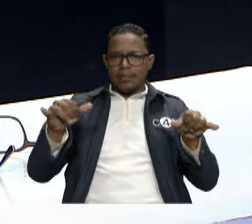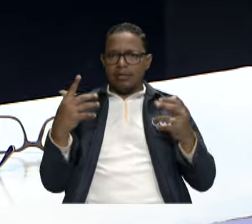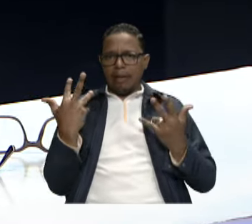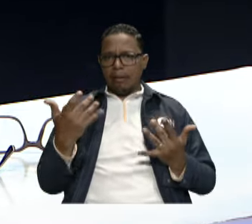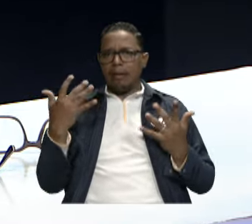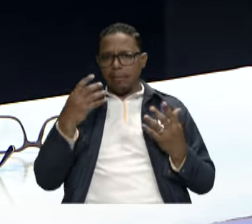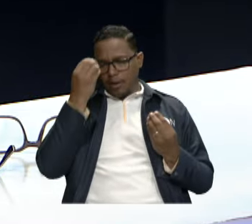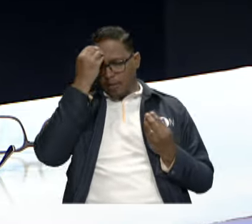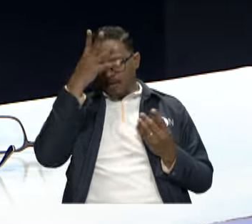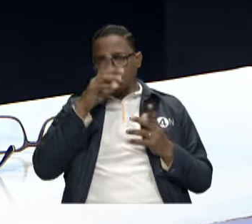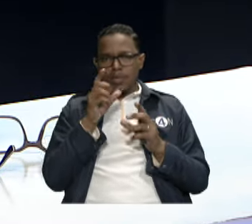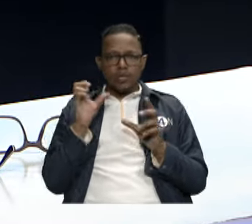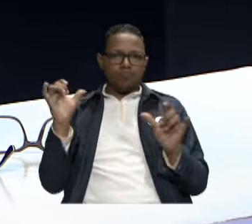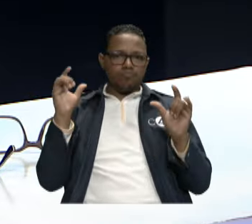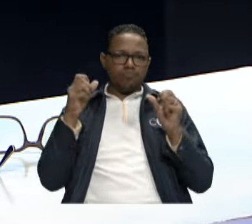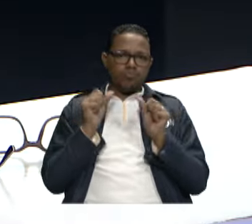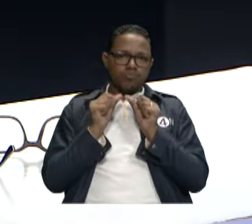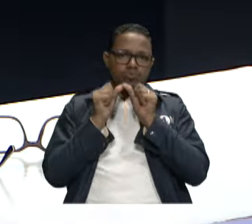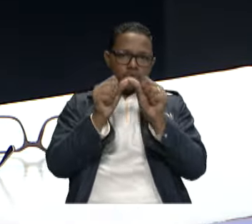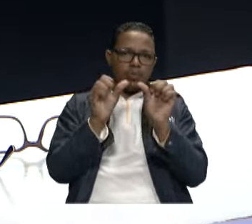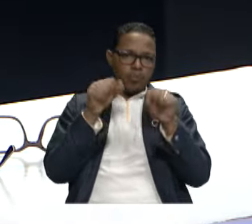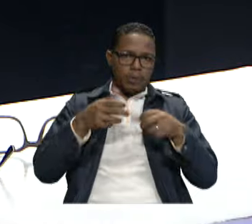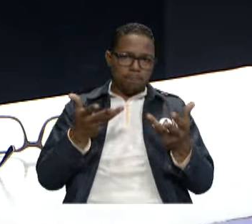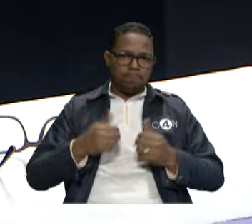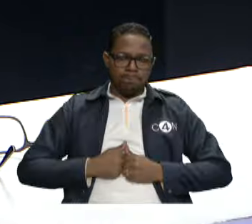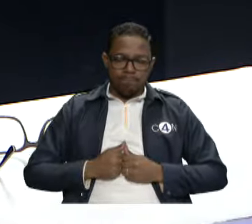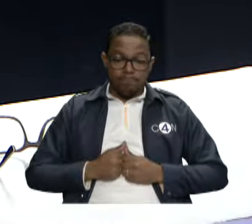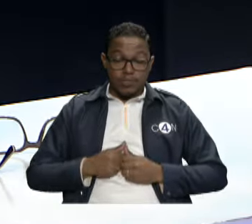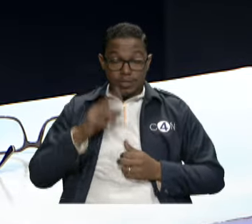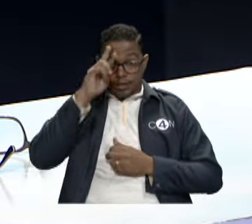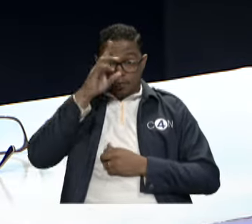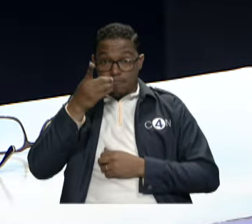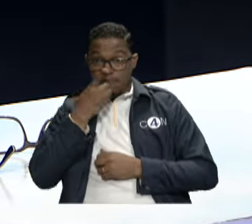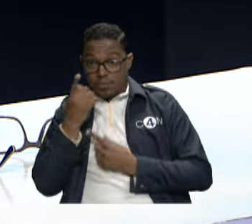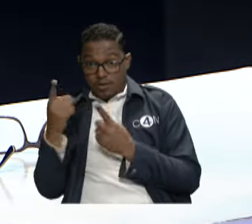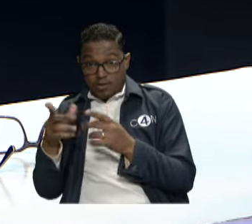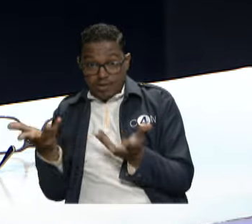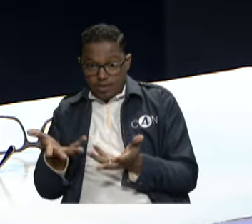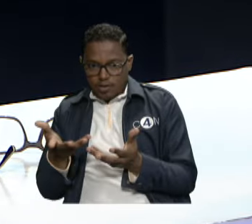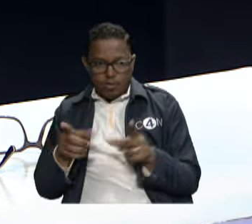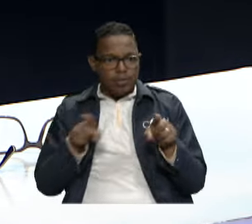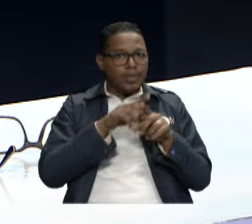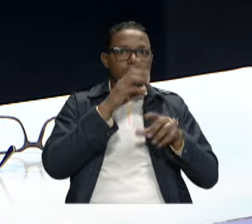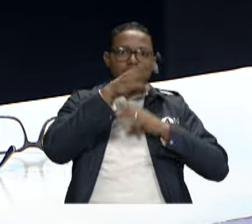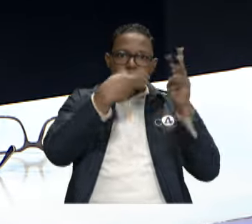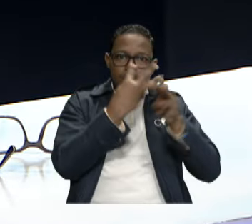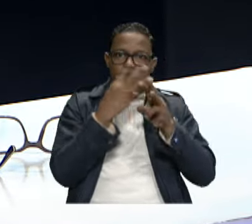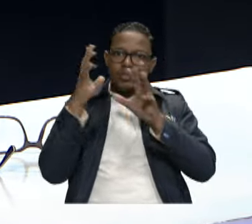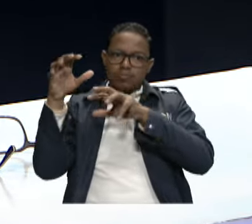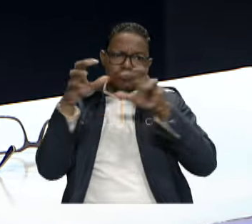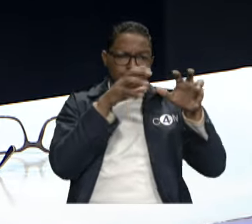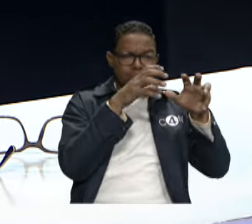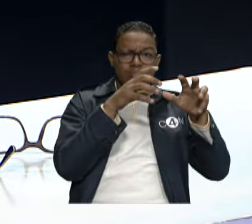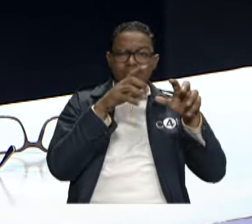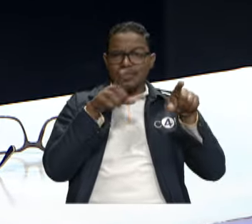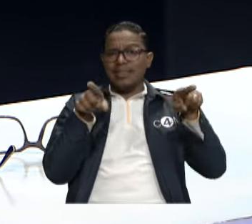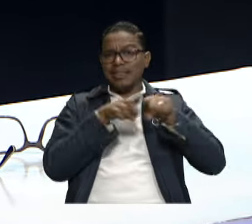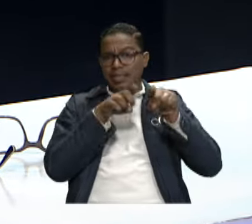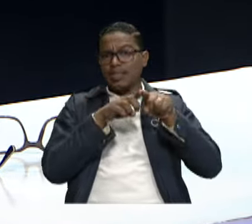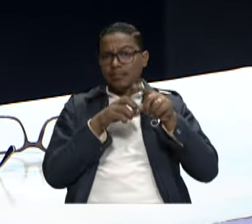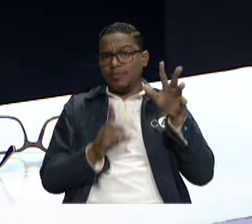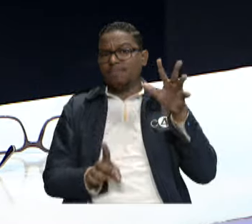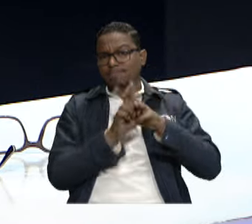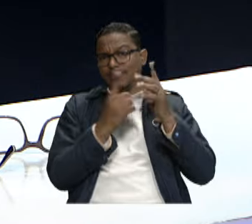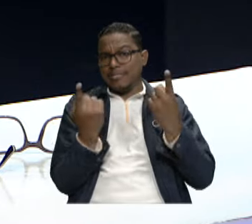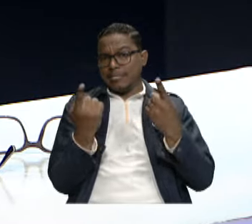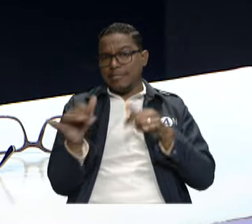no solo se circunscriben a la República Dominicana, sino que igual también el mundo sufre los embates duros de estas inclemencias del tiempo.